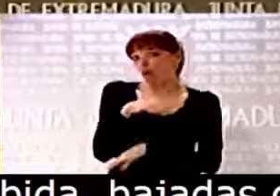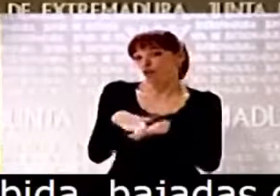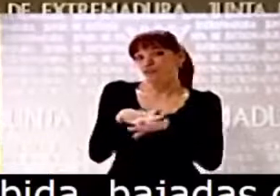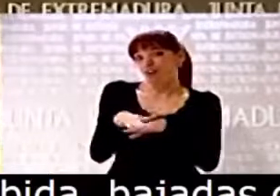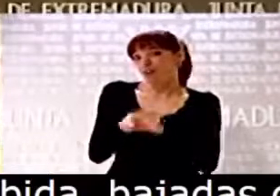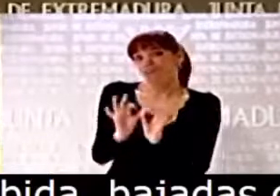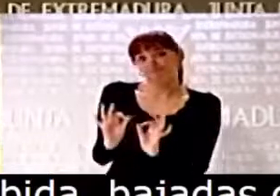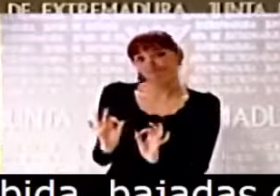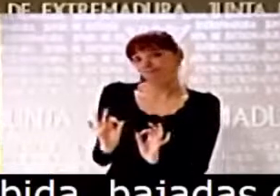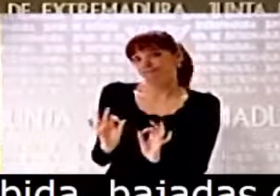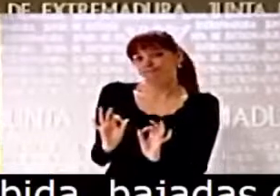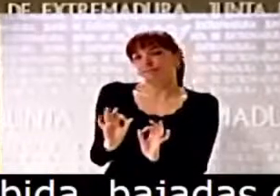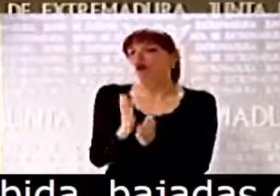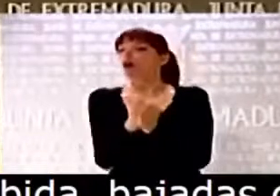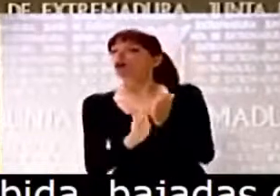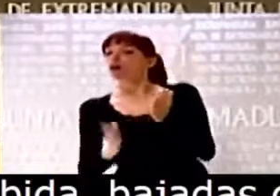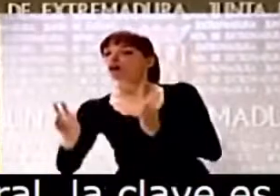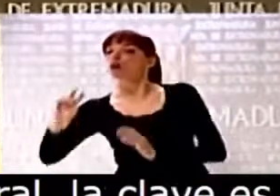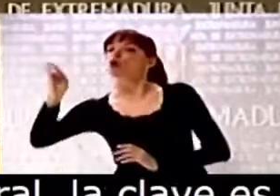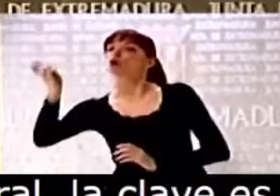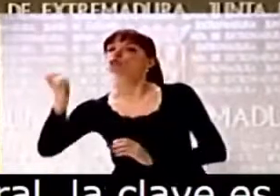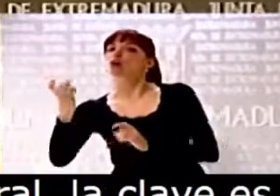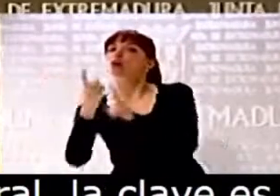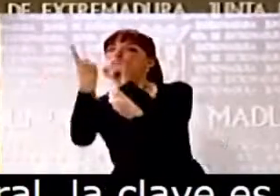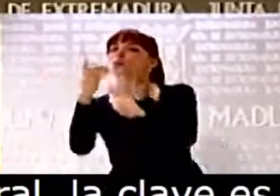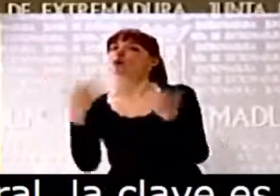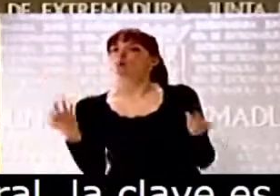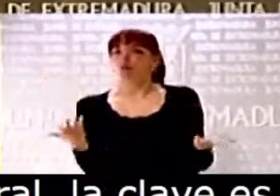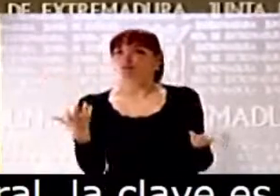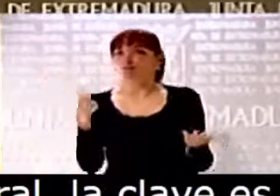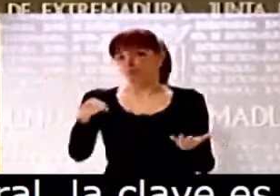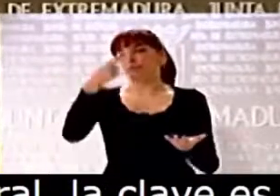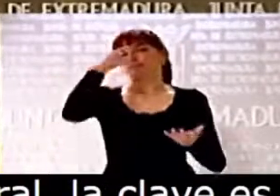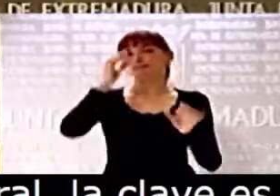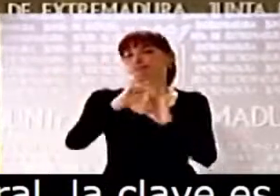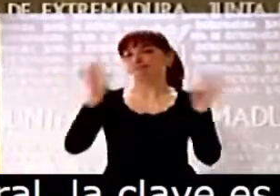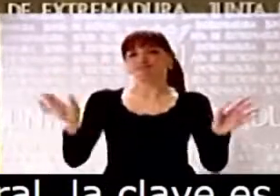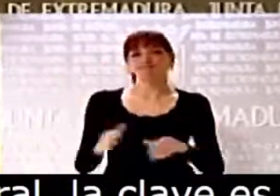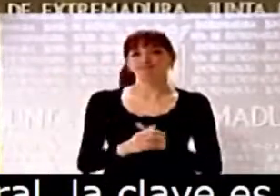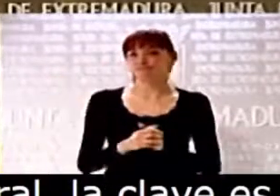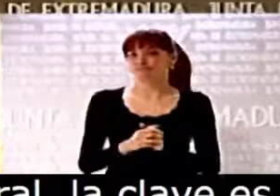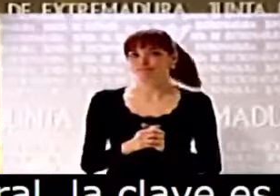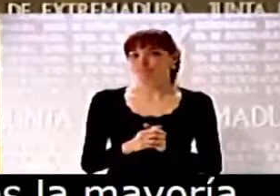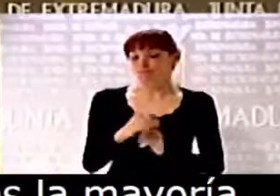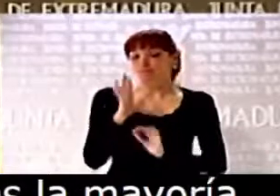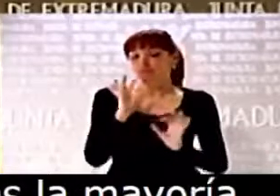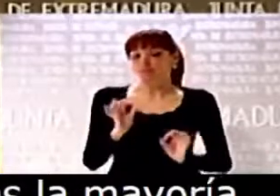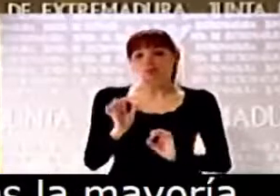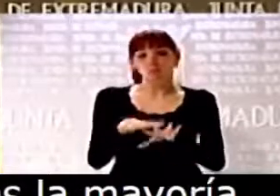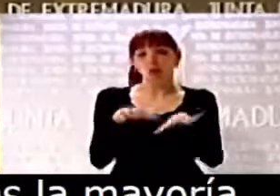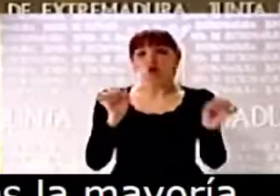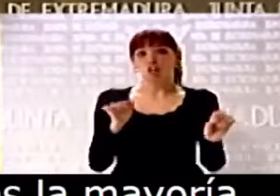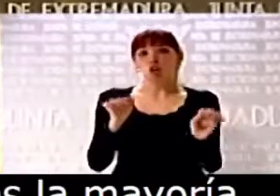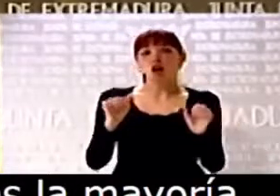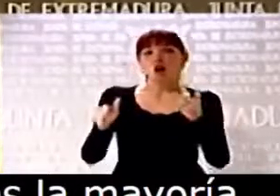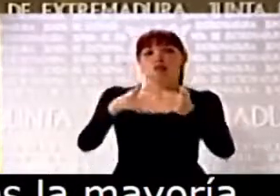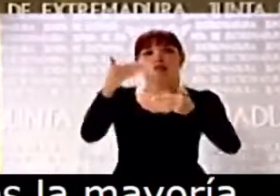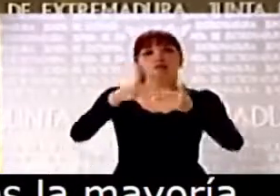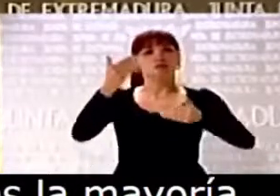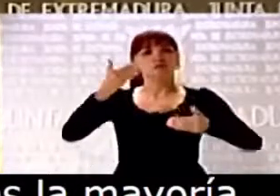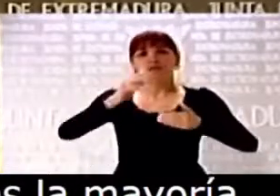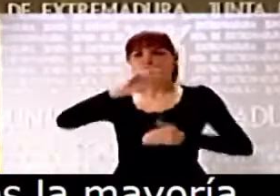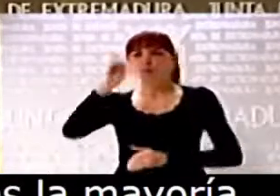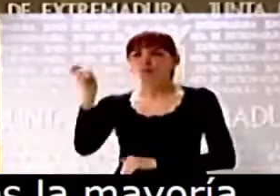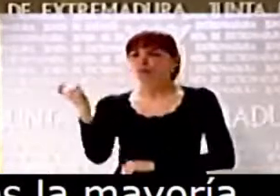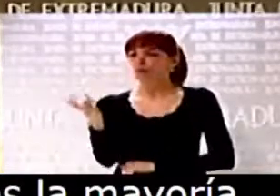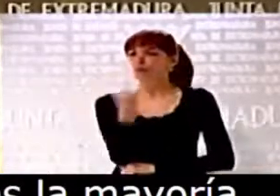y cuál es la mayoría alternativa a este Gobierno. Yo creo que ahí las cosas están claras. Esta mayoría progresista y plurinacional es la que